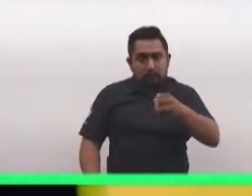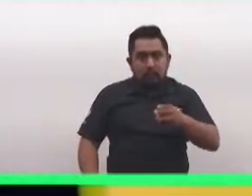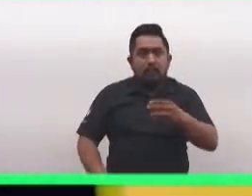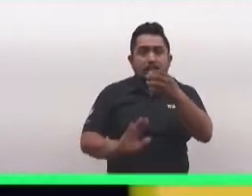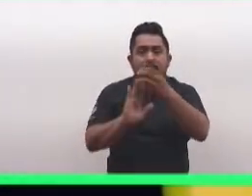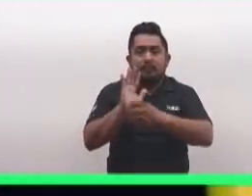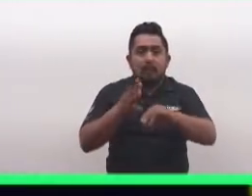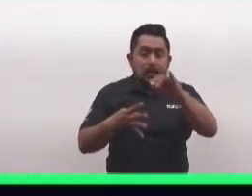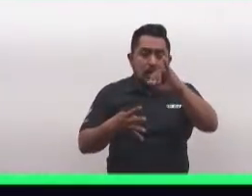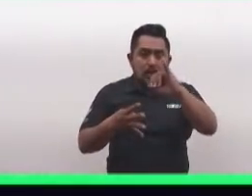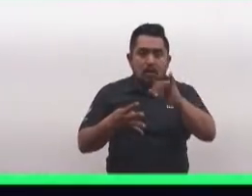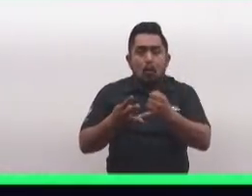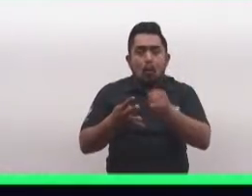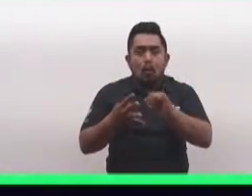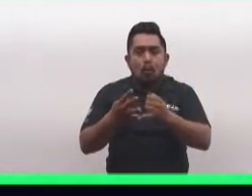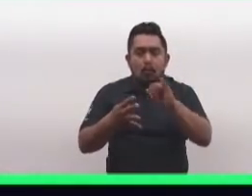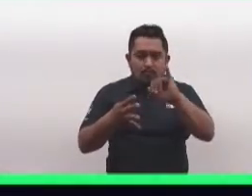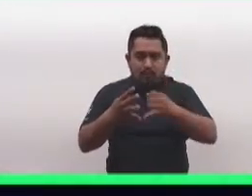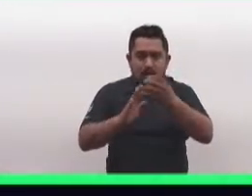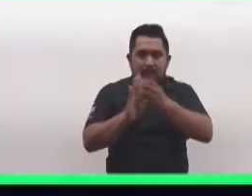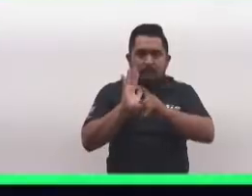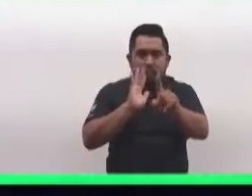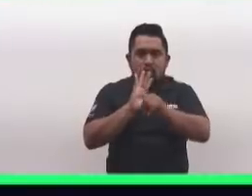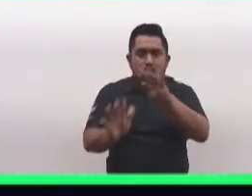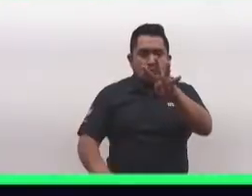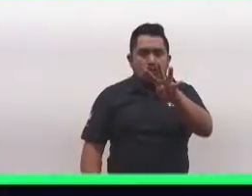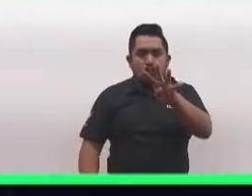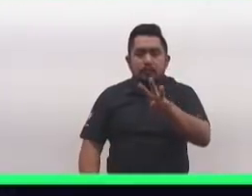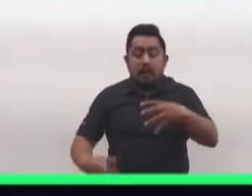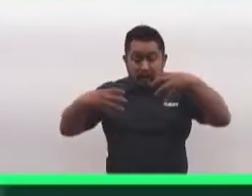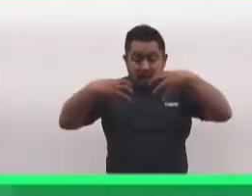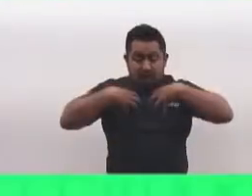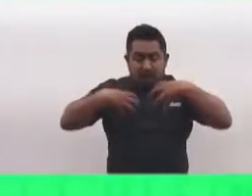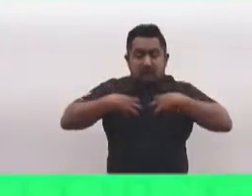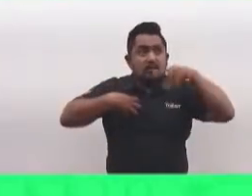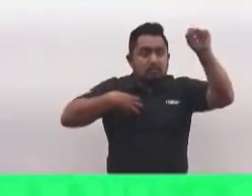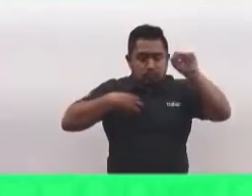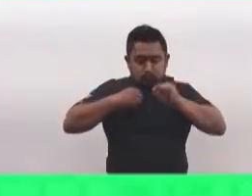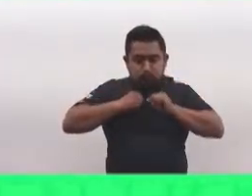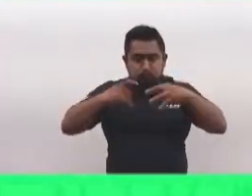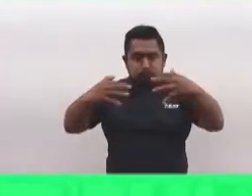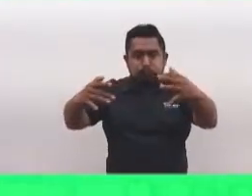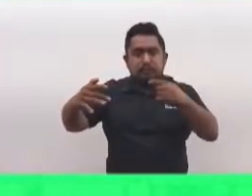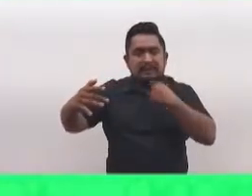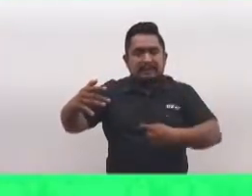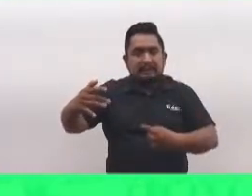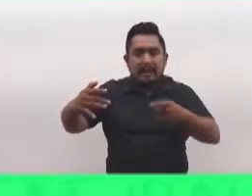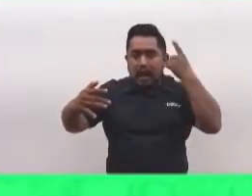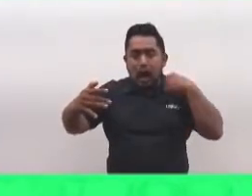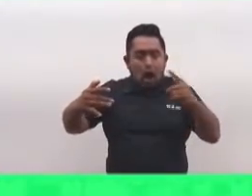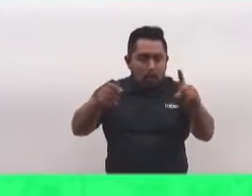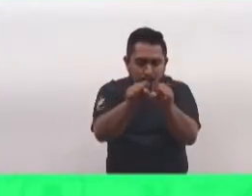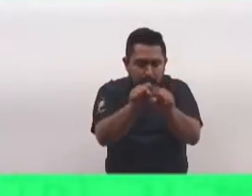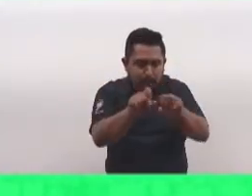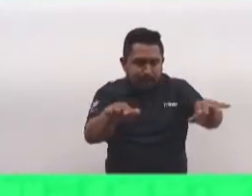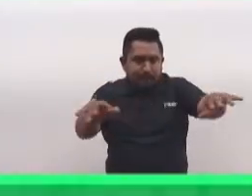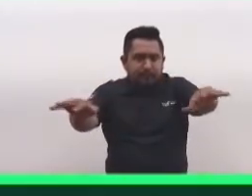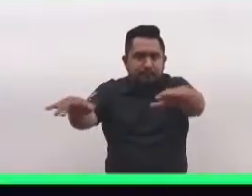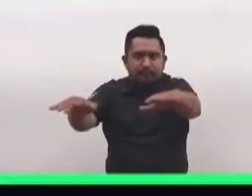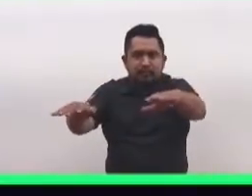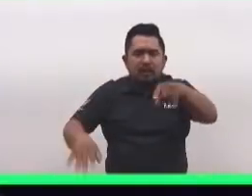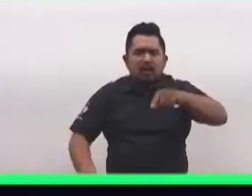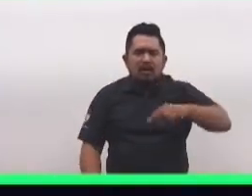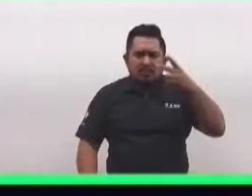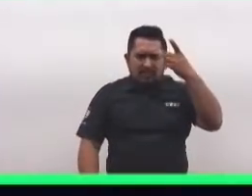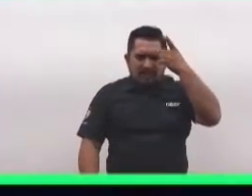versículo 4 dice y en él estaba la vida y la era la luz de quienes de los hombres amigos y hermanos para poder